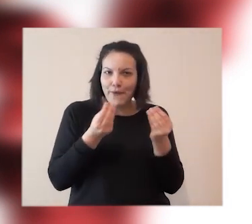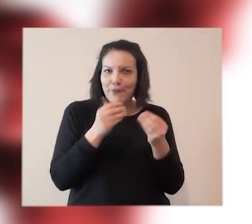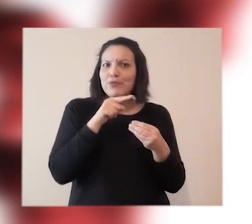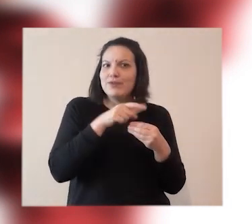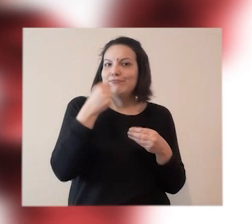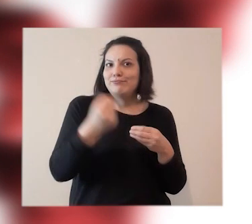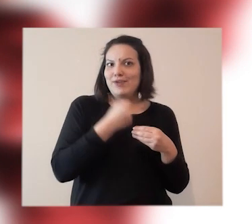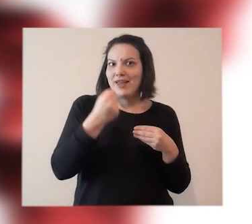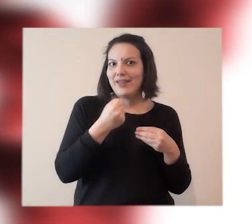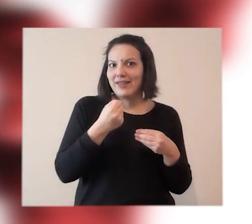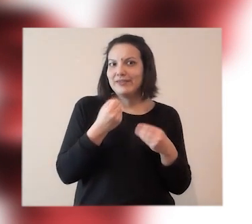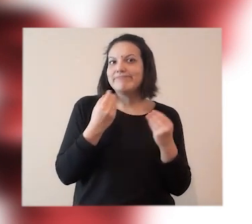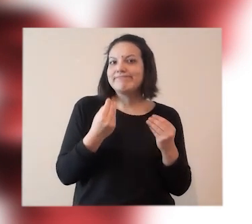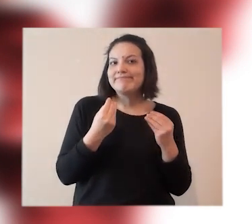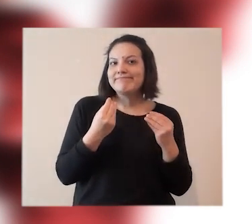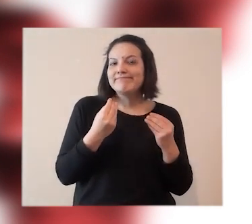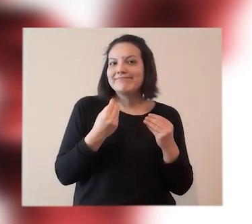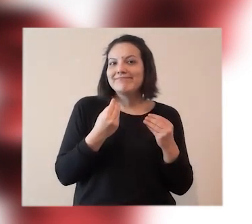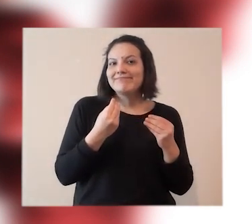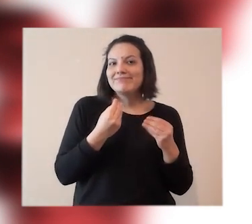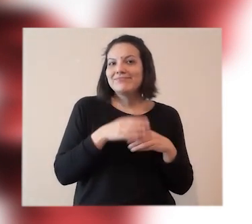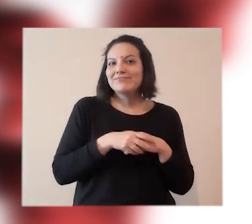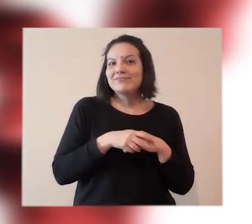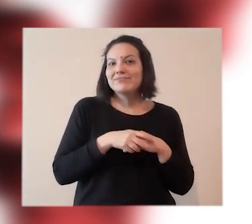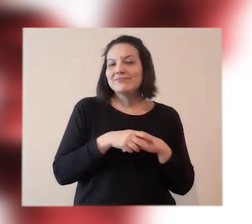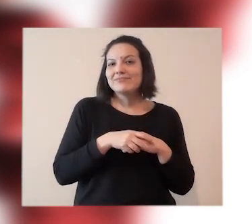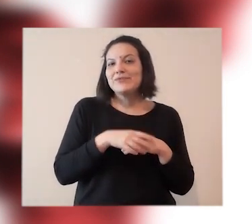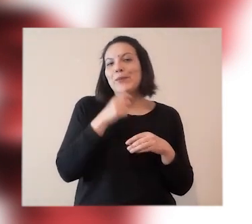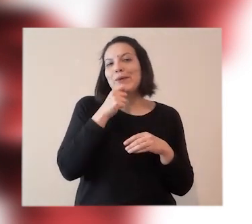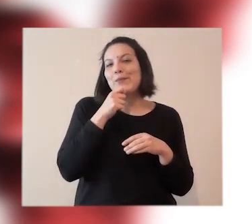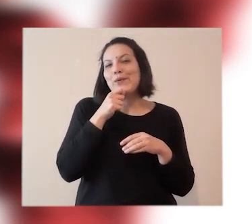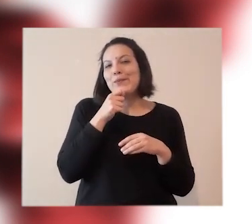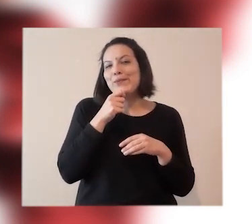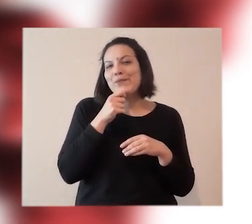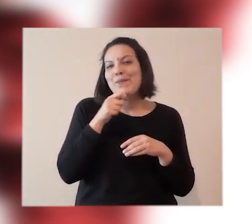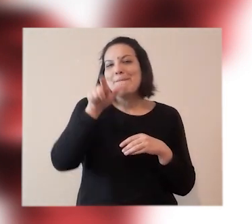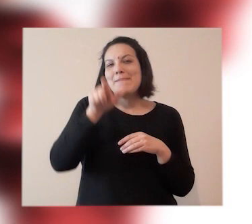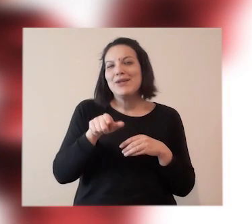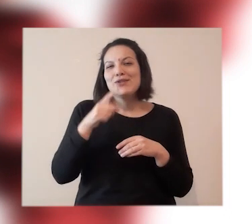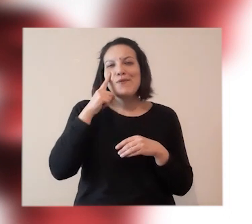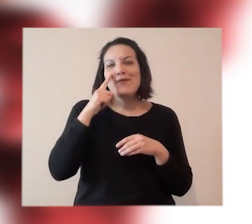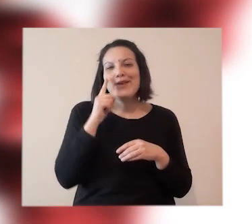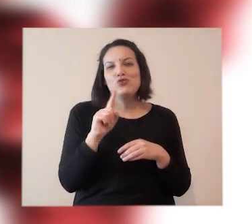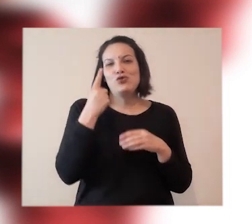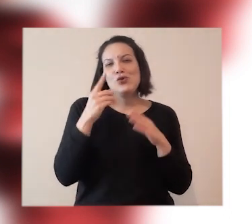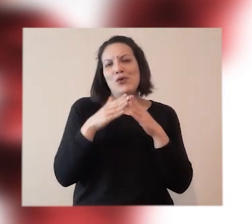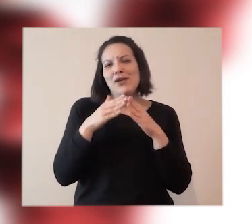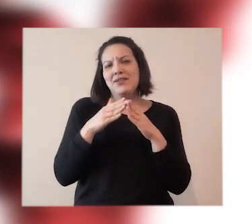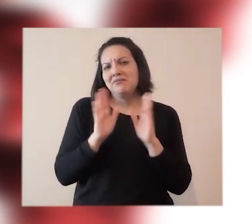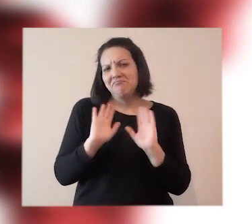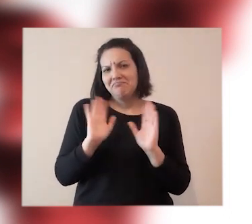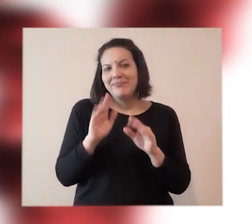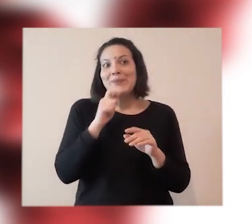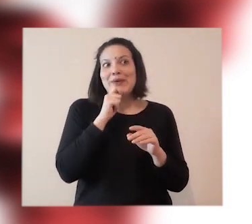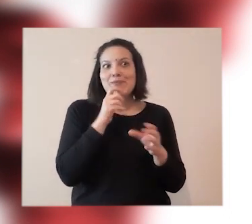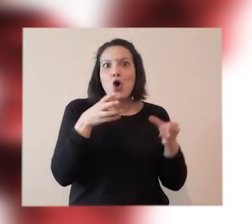muy importante, porque por supuesto el que vive solo en su casa, quizás esto no lo tiene que pensar, pero bueno, cuando son